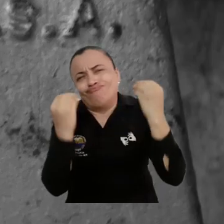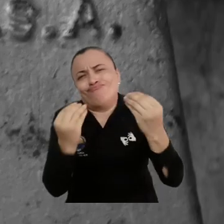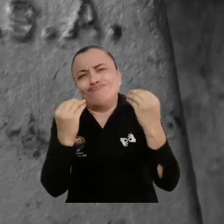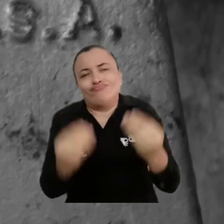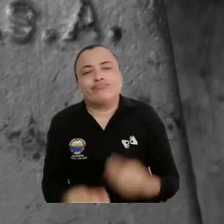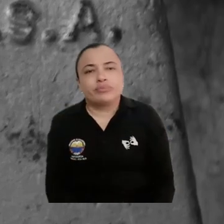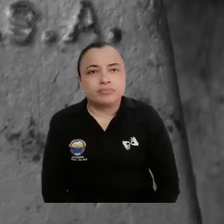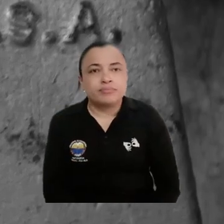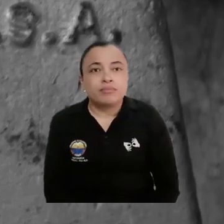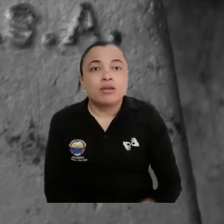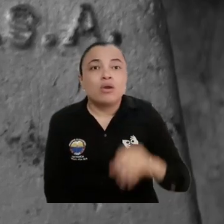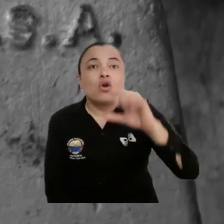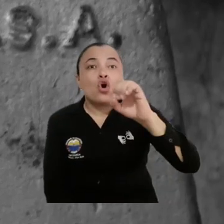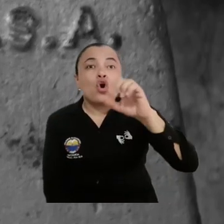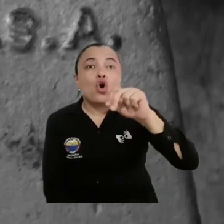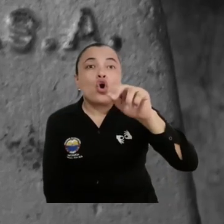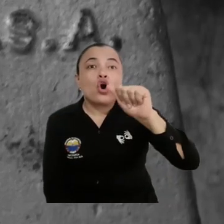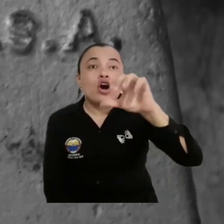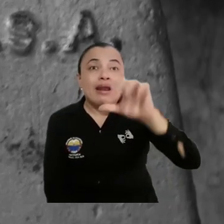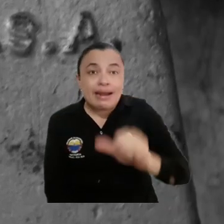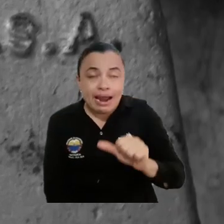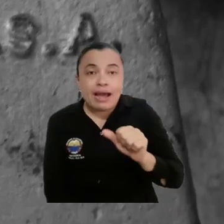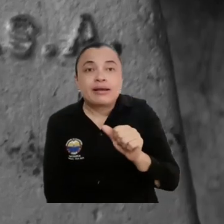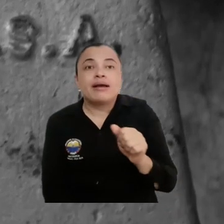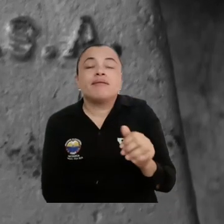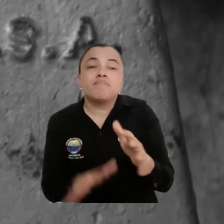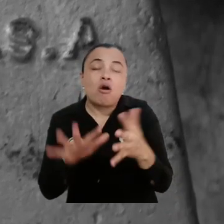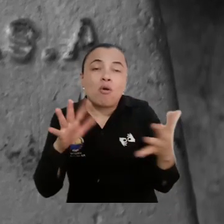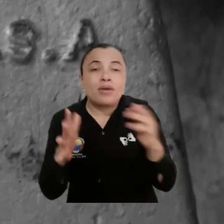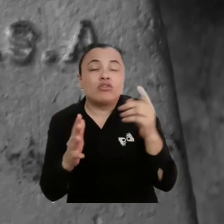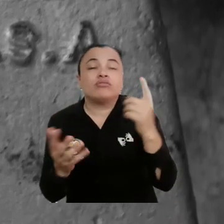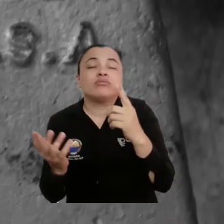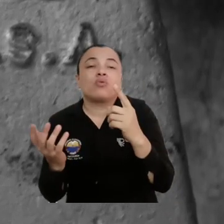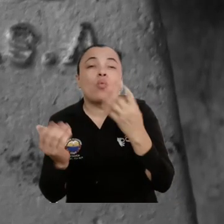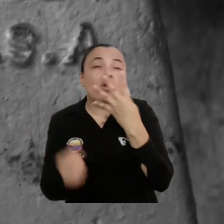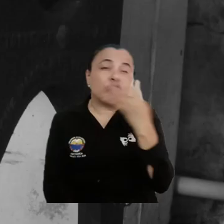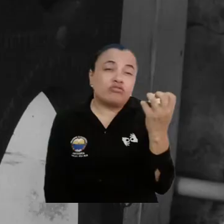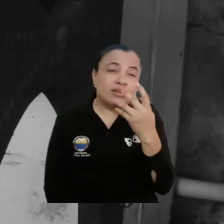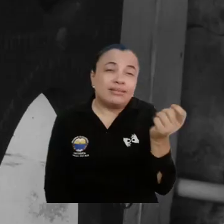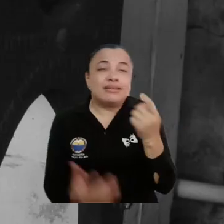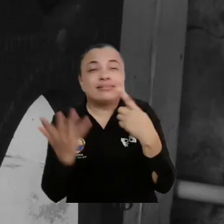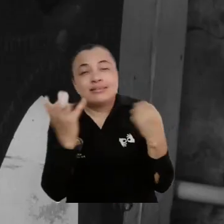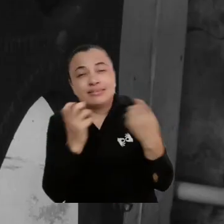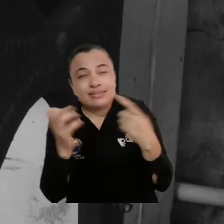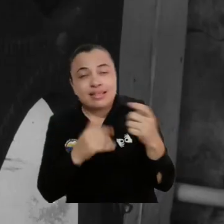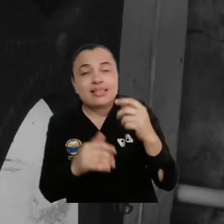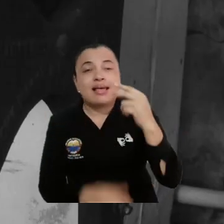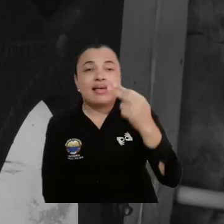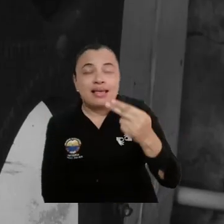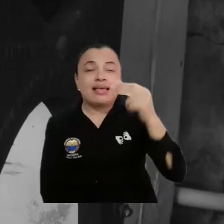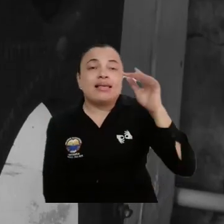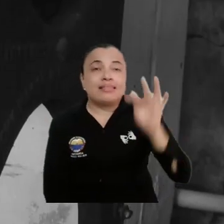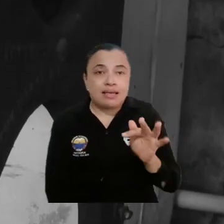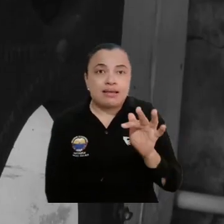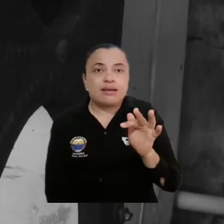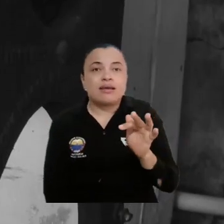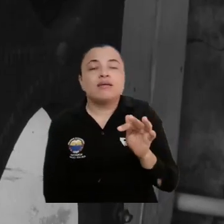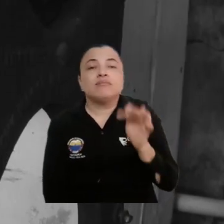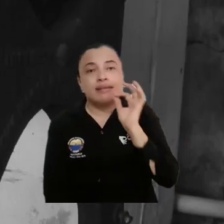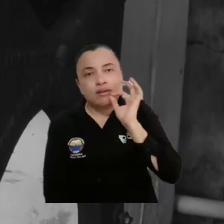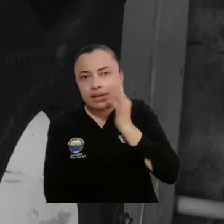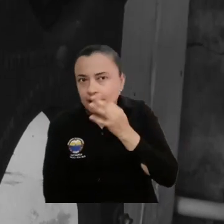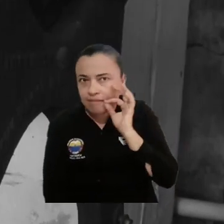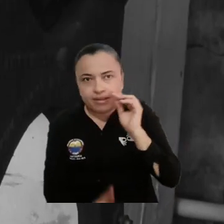extensión aproximada de 400 a 600 hectáreas, con una clara especialización cafetera. A diferencia de Jirocasaca,